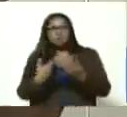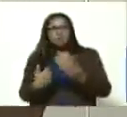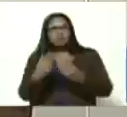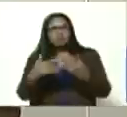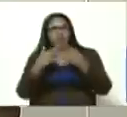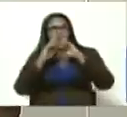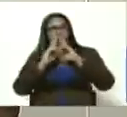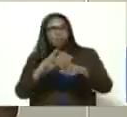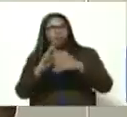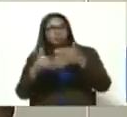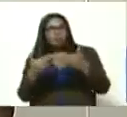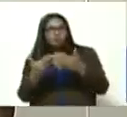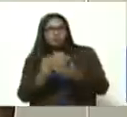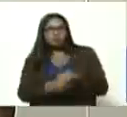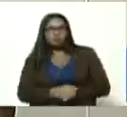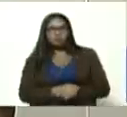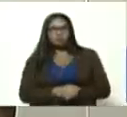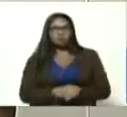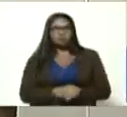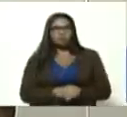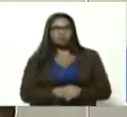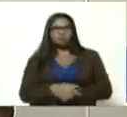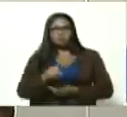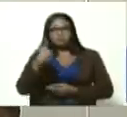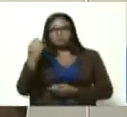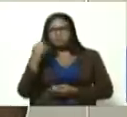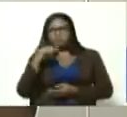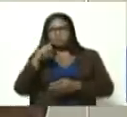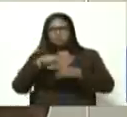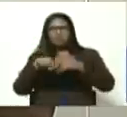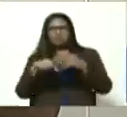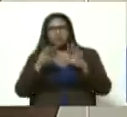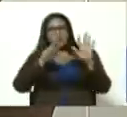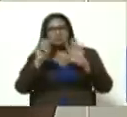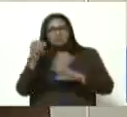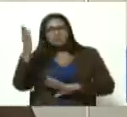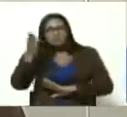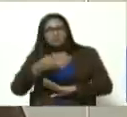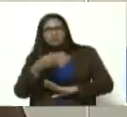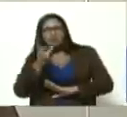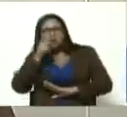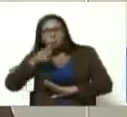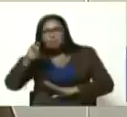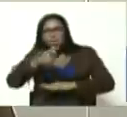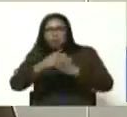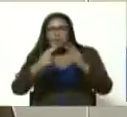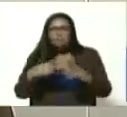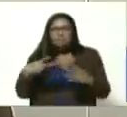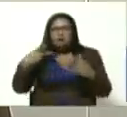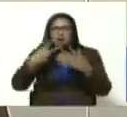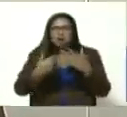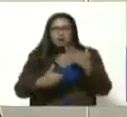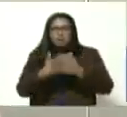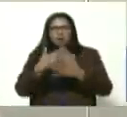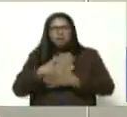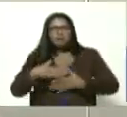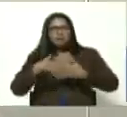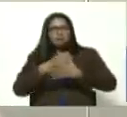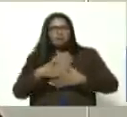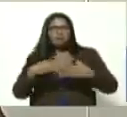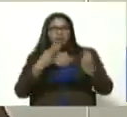dándole el resultado y sostiene esos días que 70% de la población estaría valorando el bienestar económico